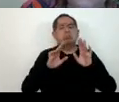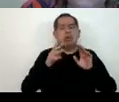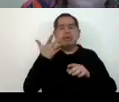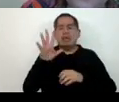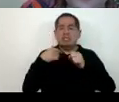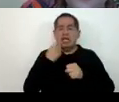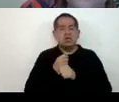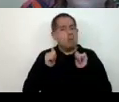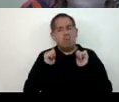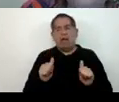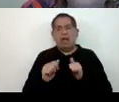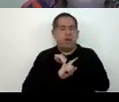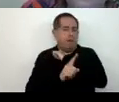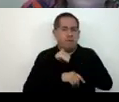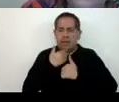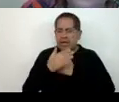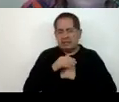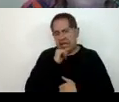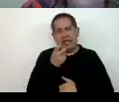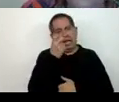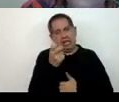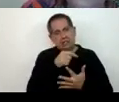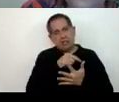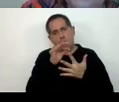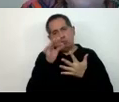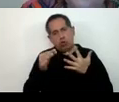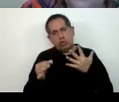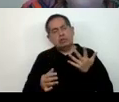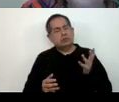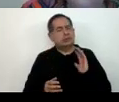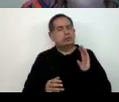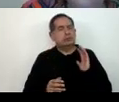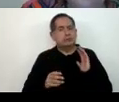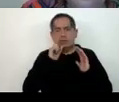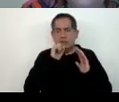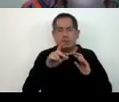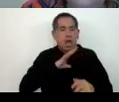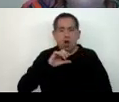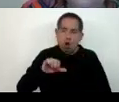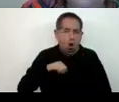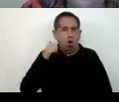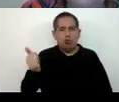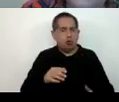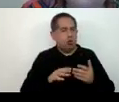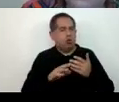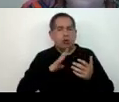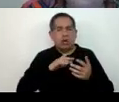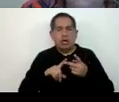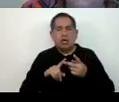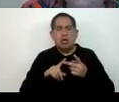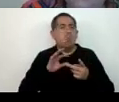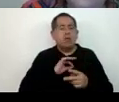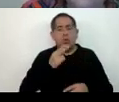años. Esas son las principales opciones. Y tenemos otro anticonceptivo reversible de